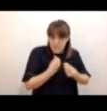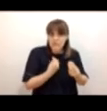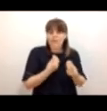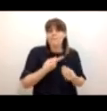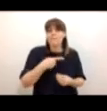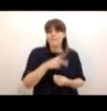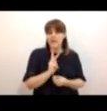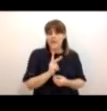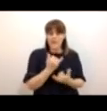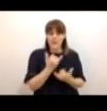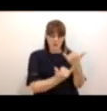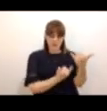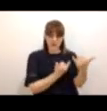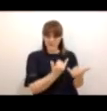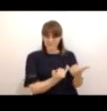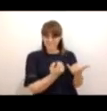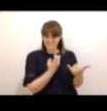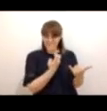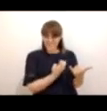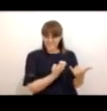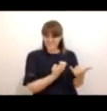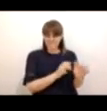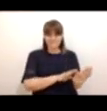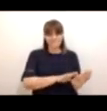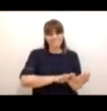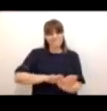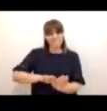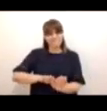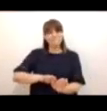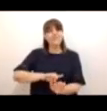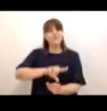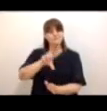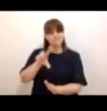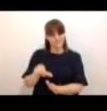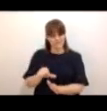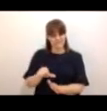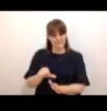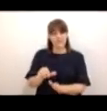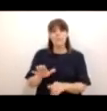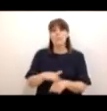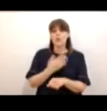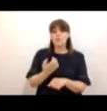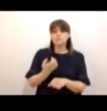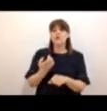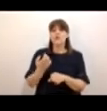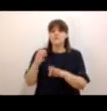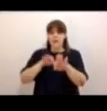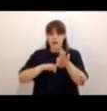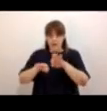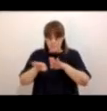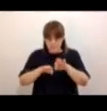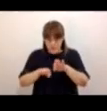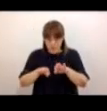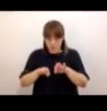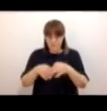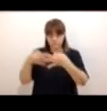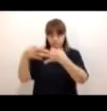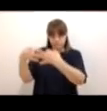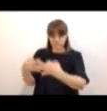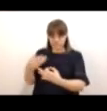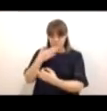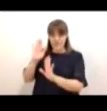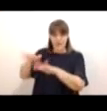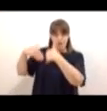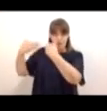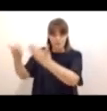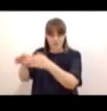aquello de jugar pasa a un segundo término por eso es que el trabajo y la distribución el trabajo formal en el campo